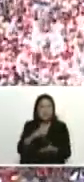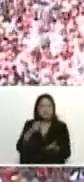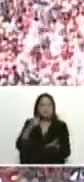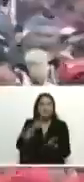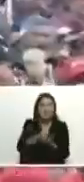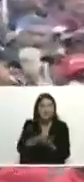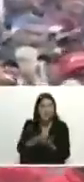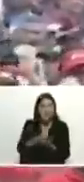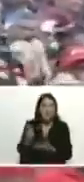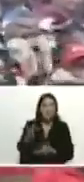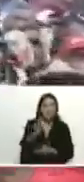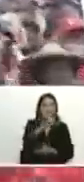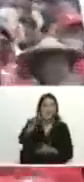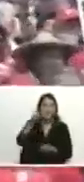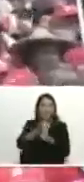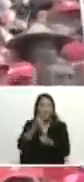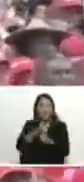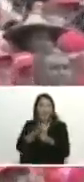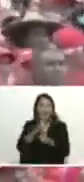vital.